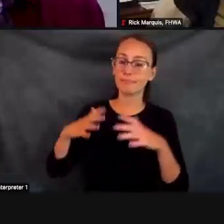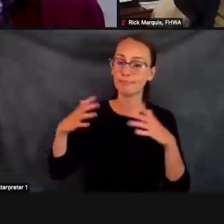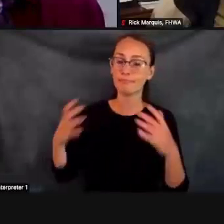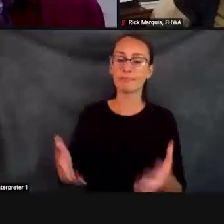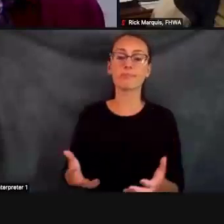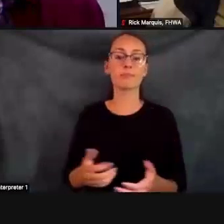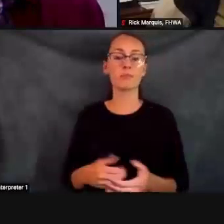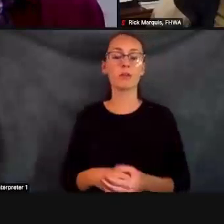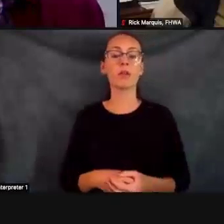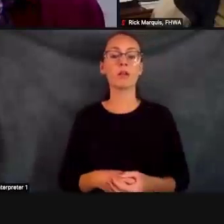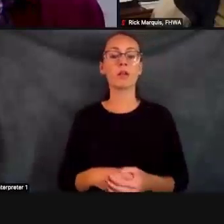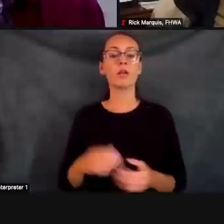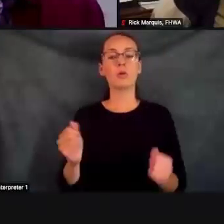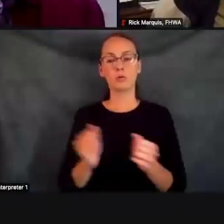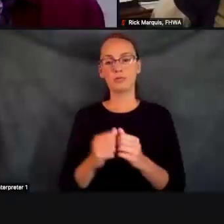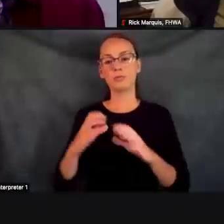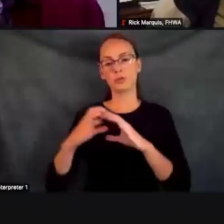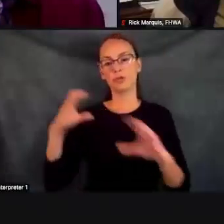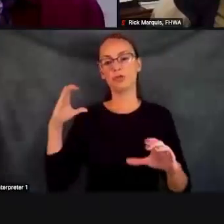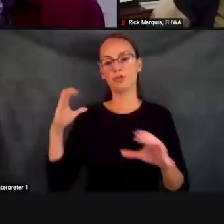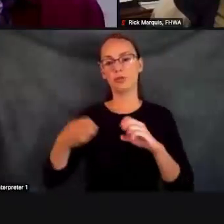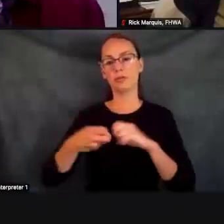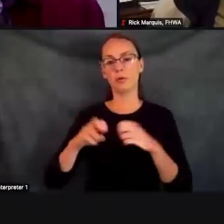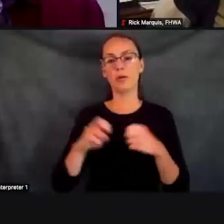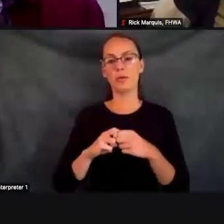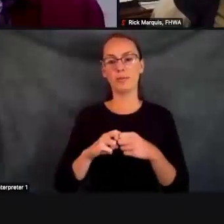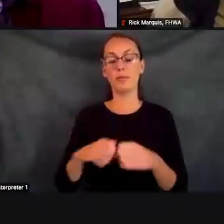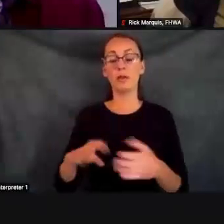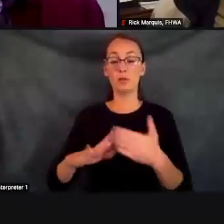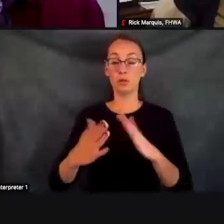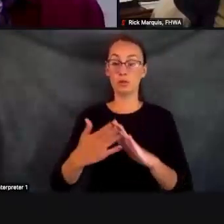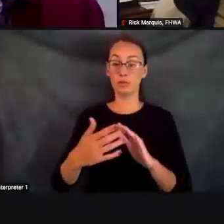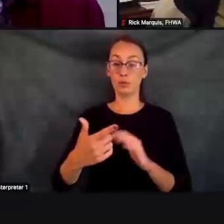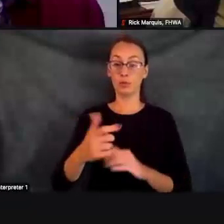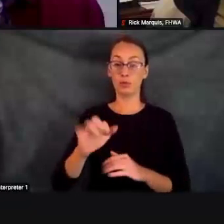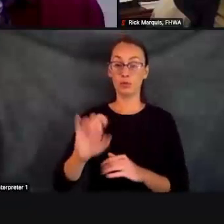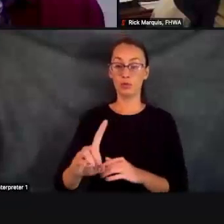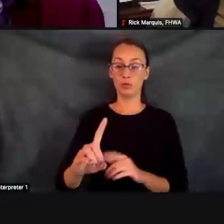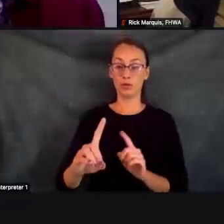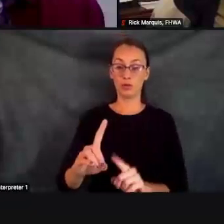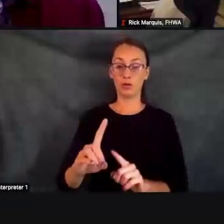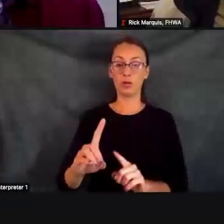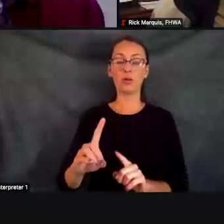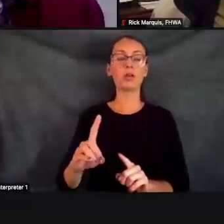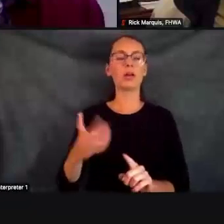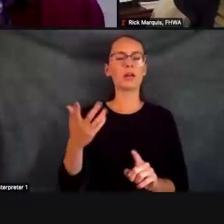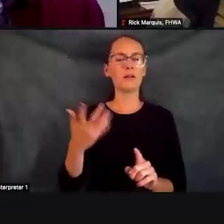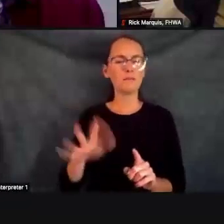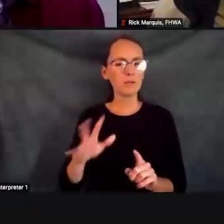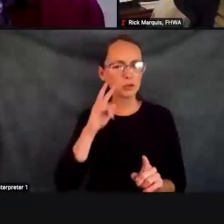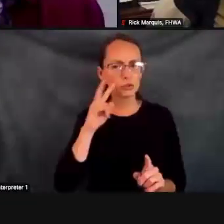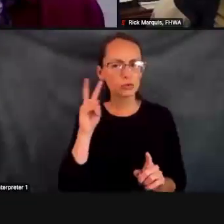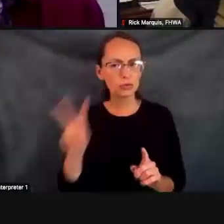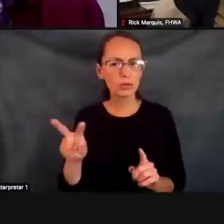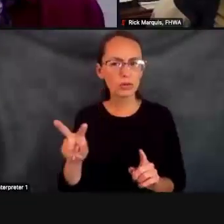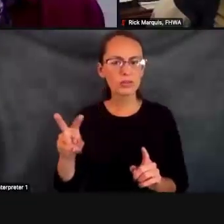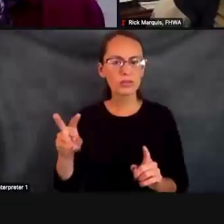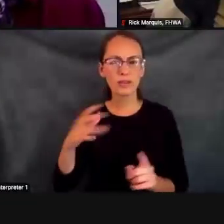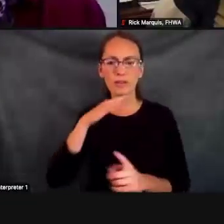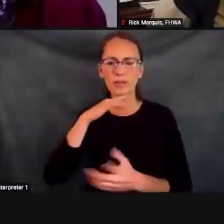esta conversación muchas veces y con la red comunitaria. Quisiera hablar de